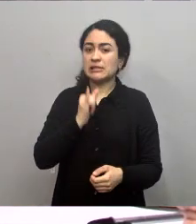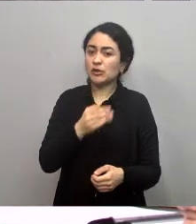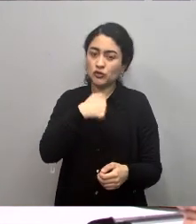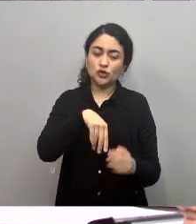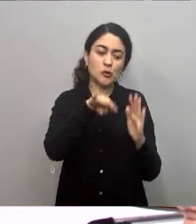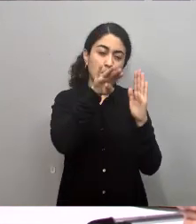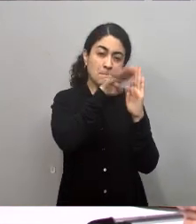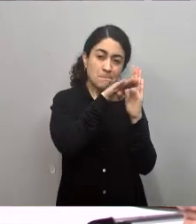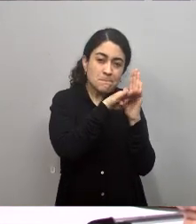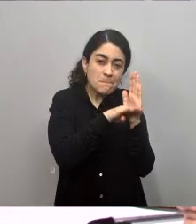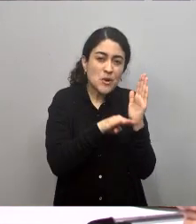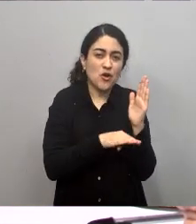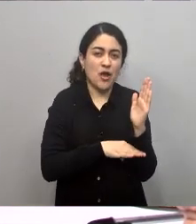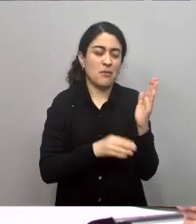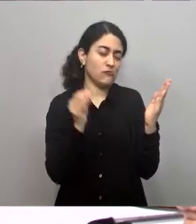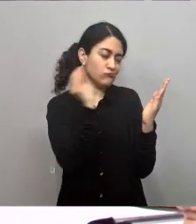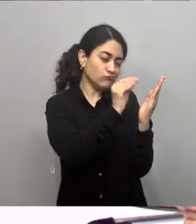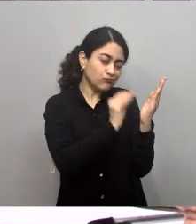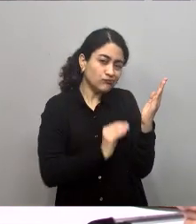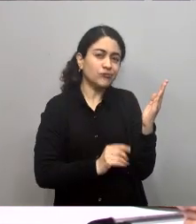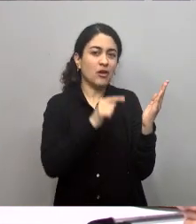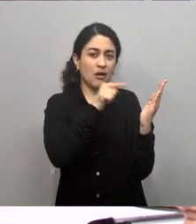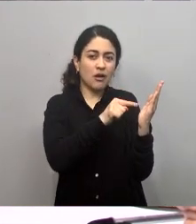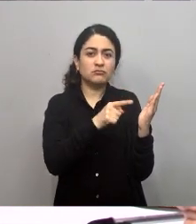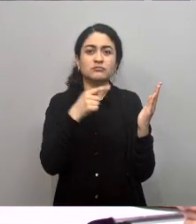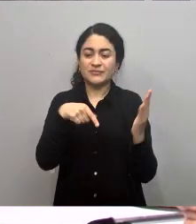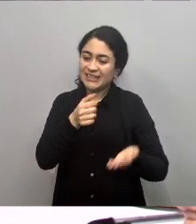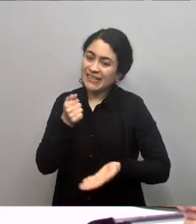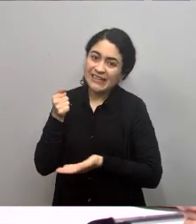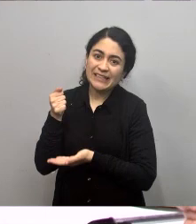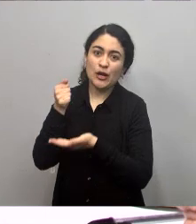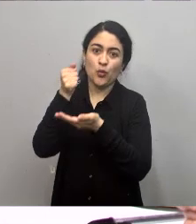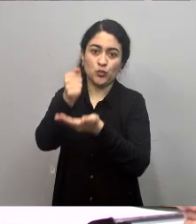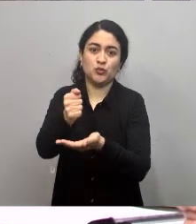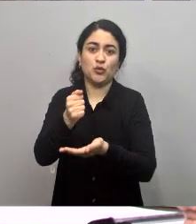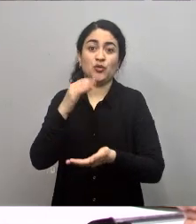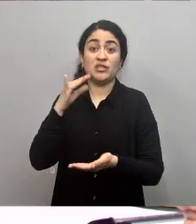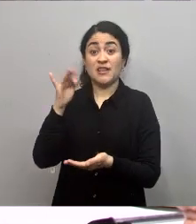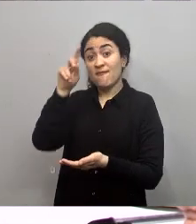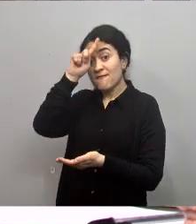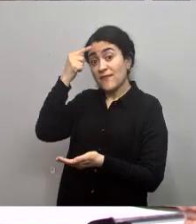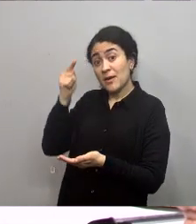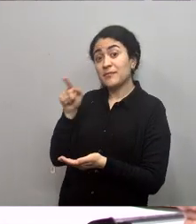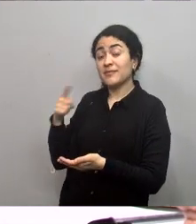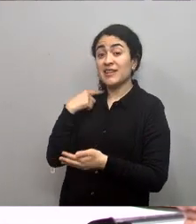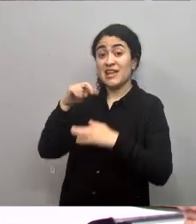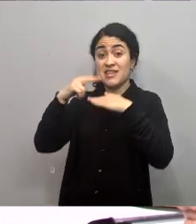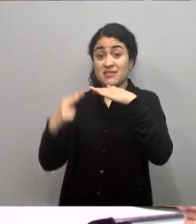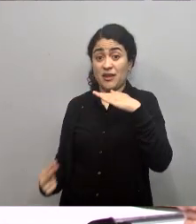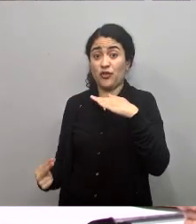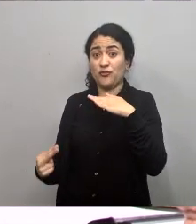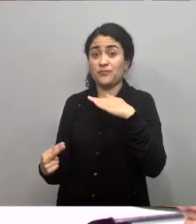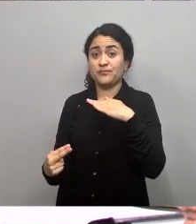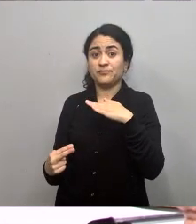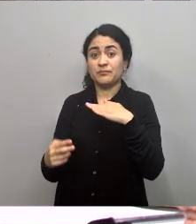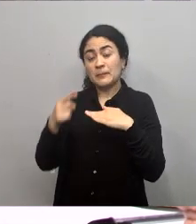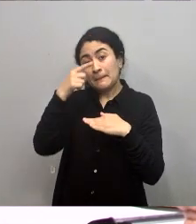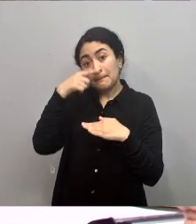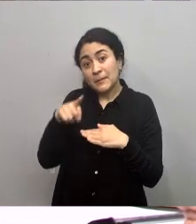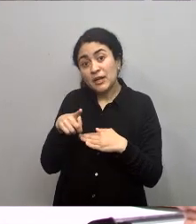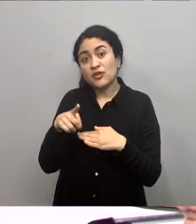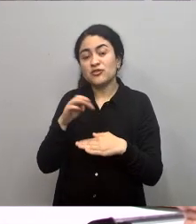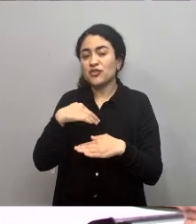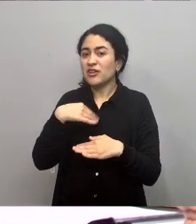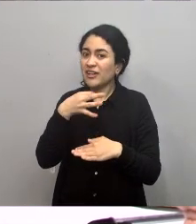nosotros hemos trazado. Viene con recursos, este Cefam de Quintero, pero más allá de eso yo quiero